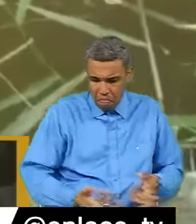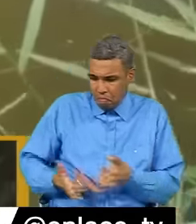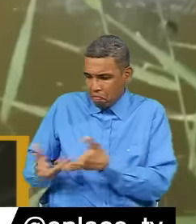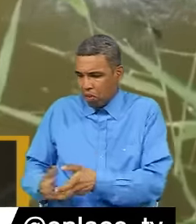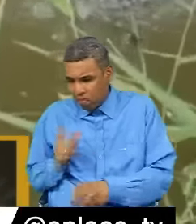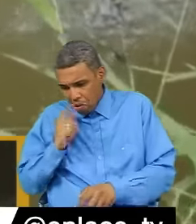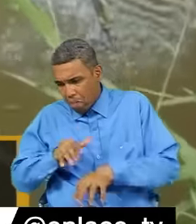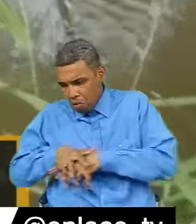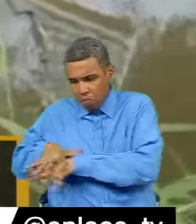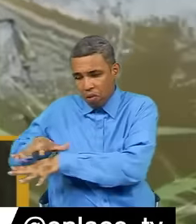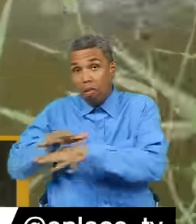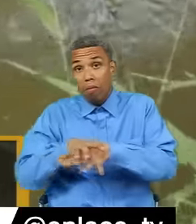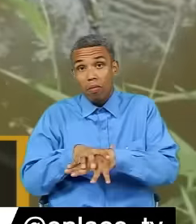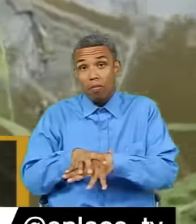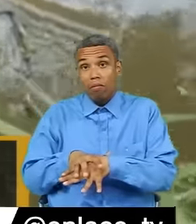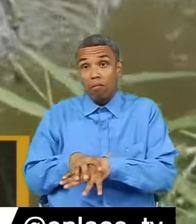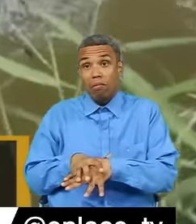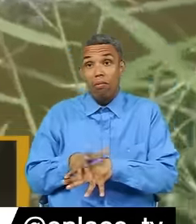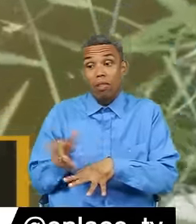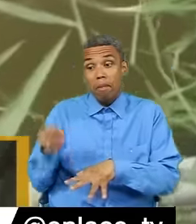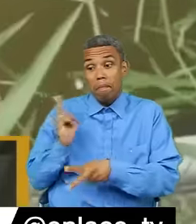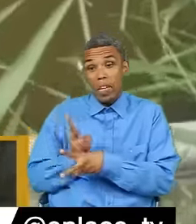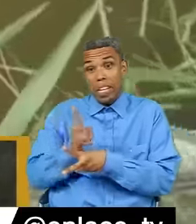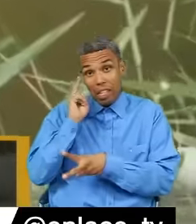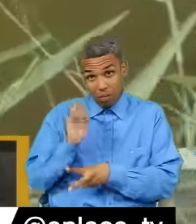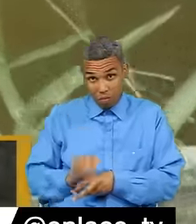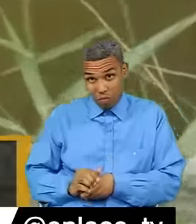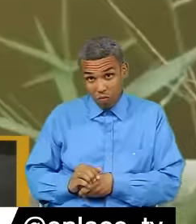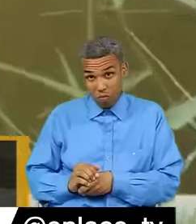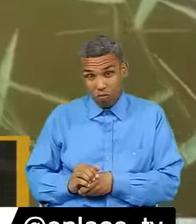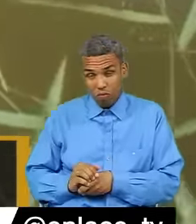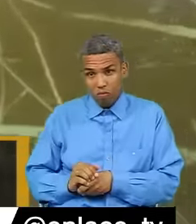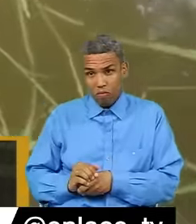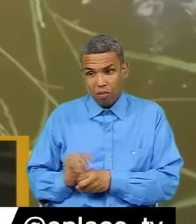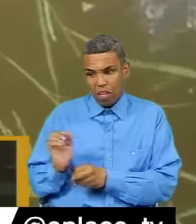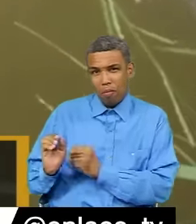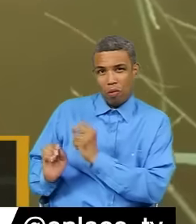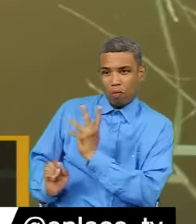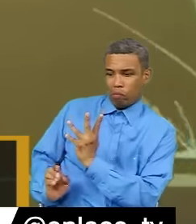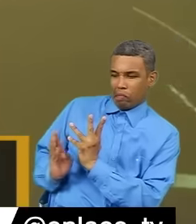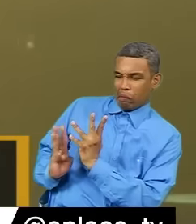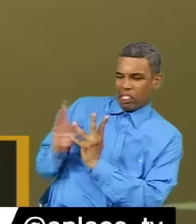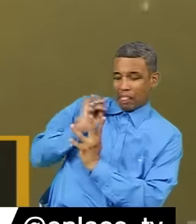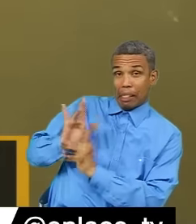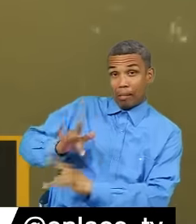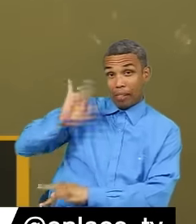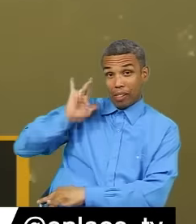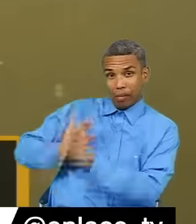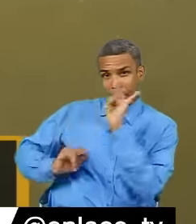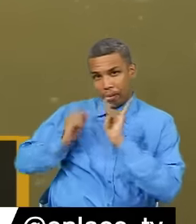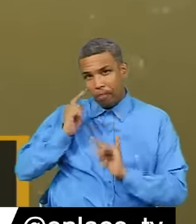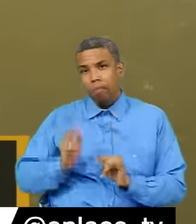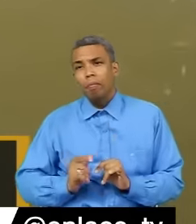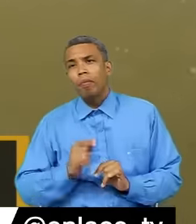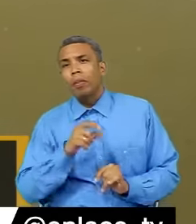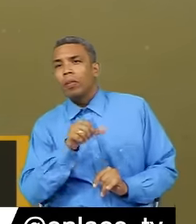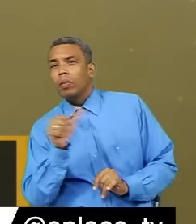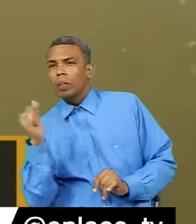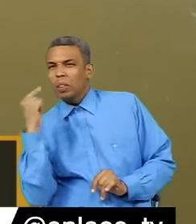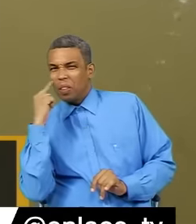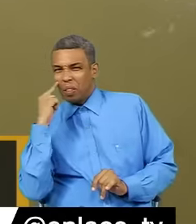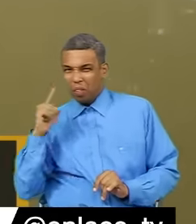parte, continúa la comunidad vecina del Caño Las Camelias denunciando el vertimiento de estiércol de vaca a caños del sector. Aseguran que los malos olores